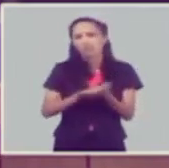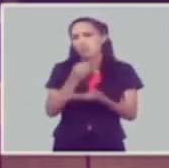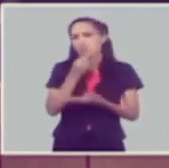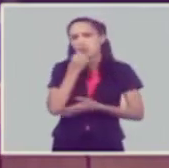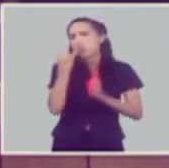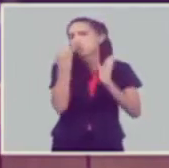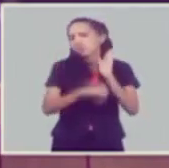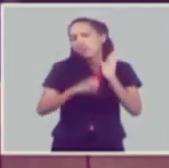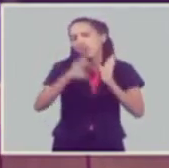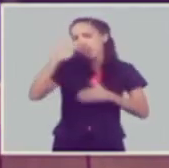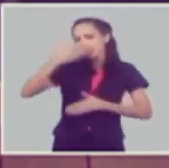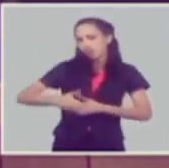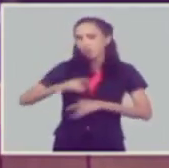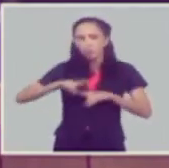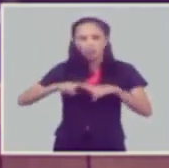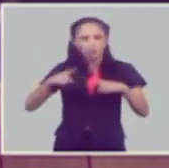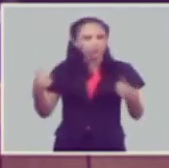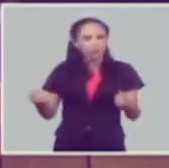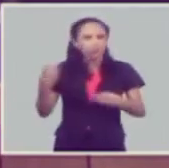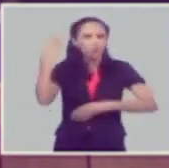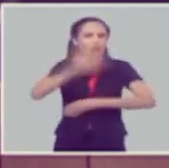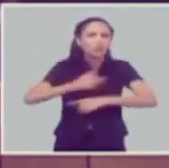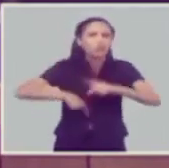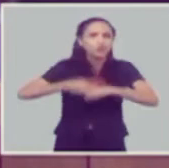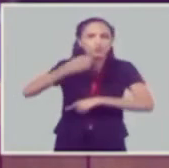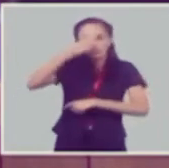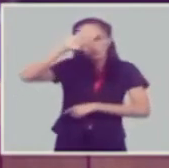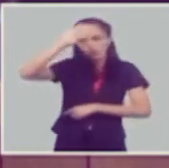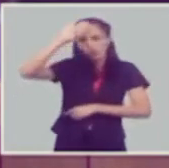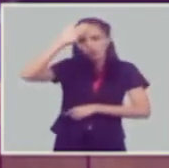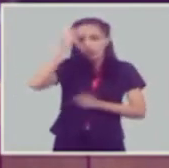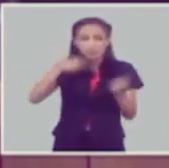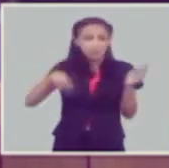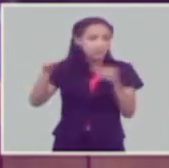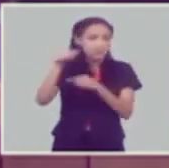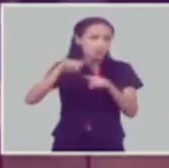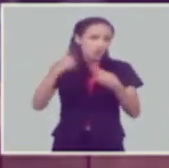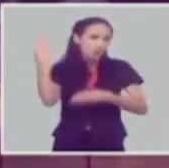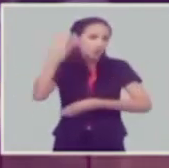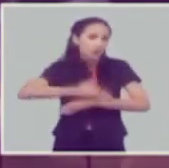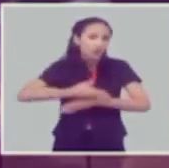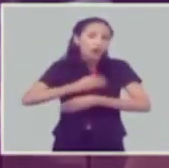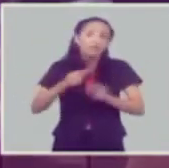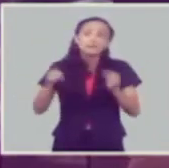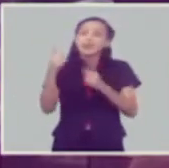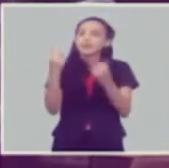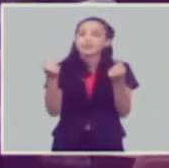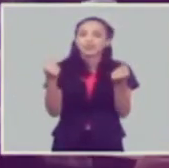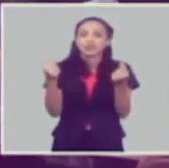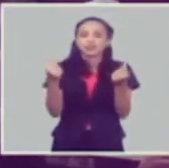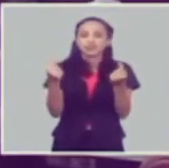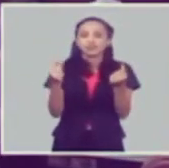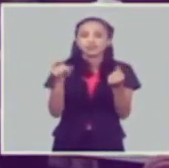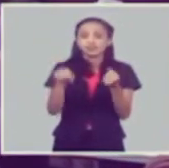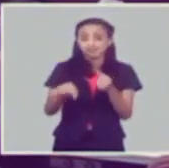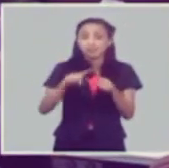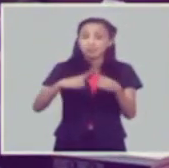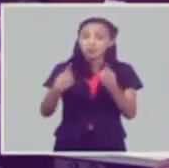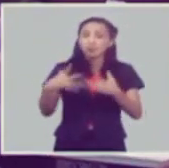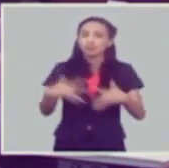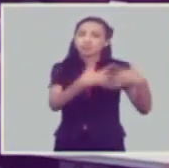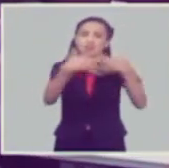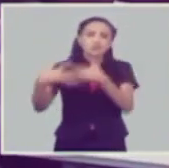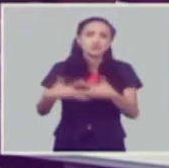de vista ético que resulta legítimo hacer uso del poder económico y tecnológico abrumador de una superpotencia como Estados